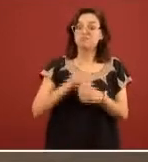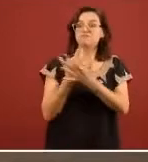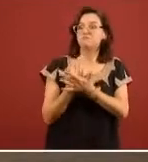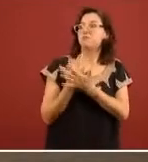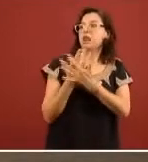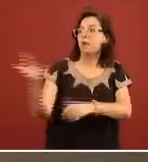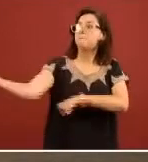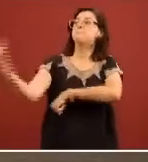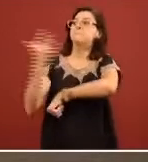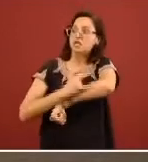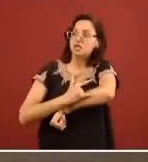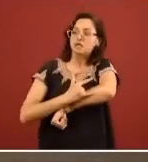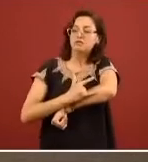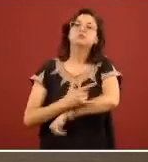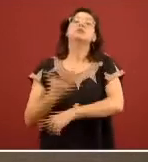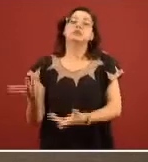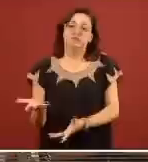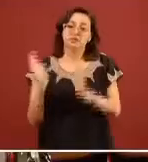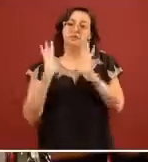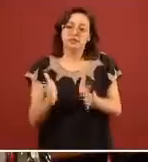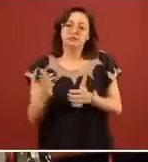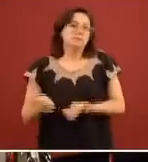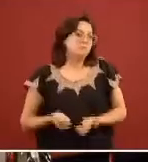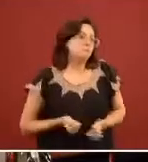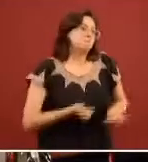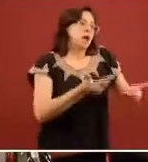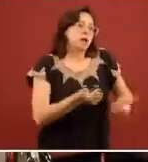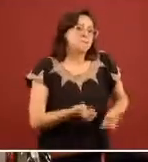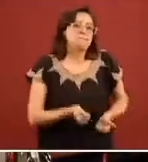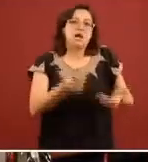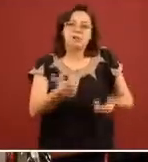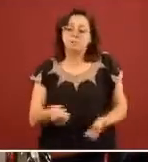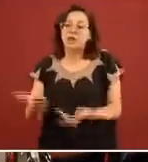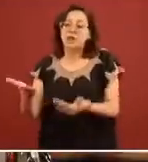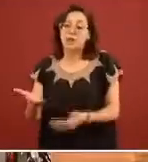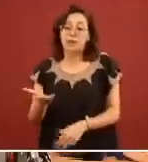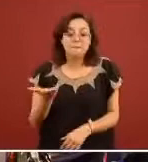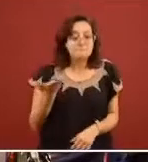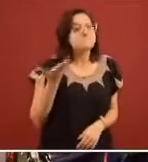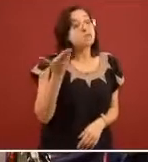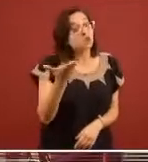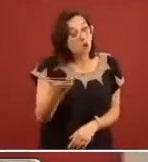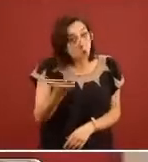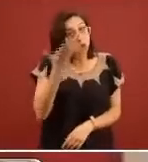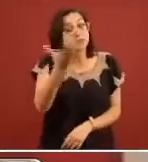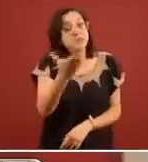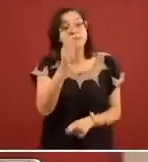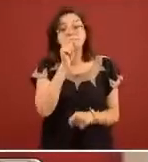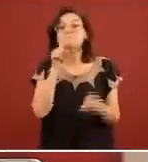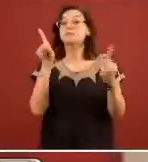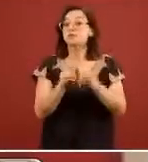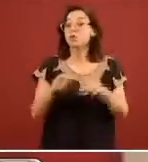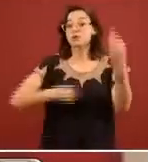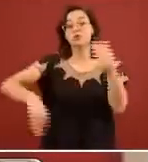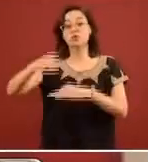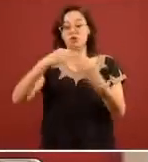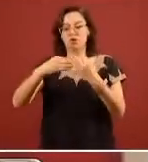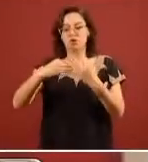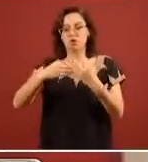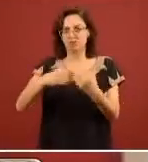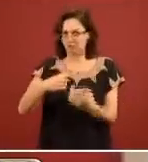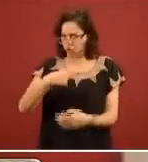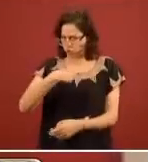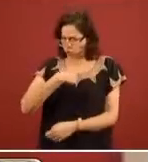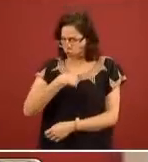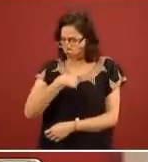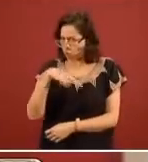estados. Entonces le pido a usted, a todos ustedes y a la ciudadanía, especialmente a los profesionales de la salud, asegúrense de que la expectativa